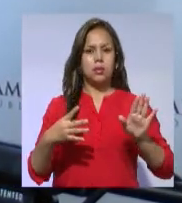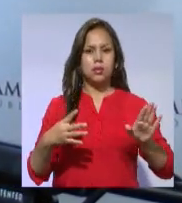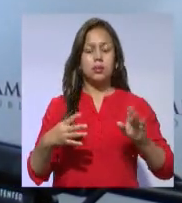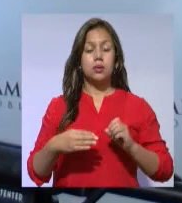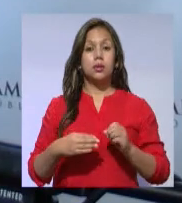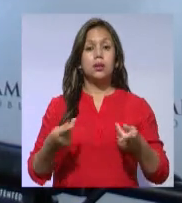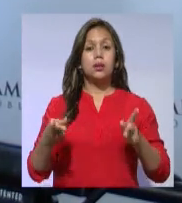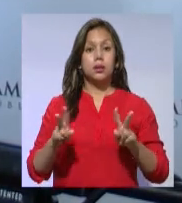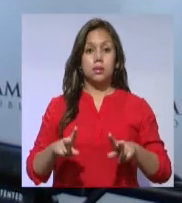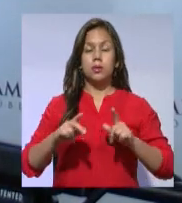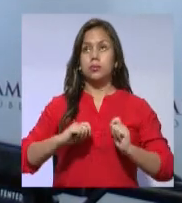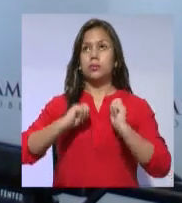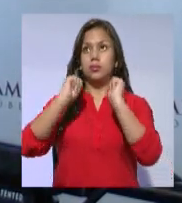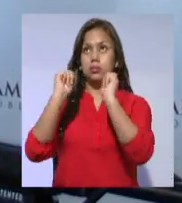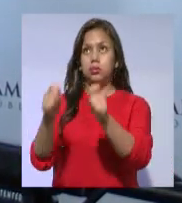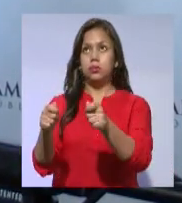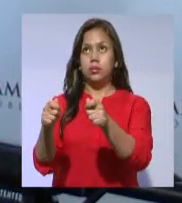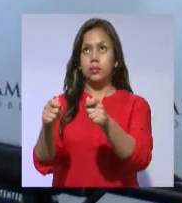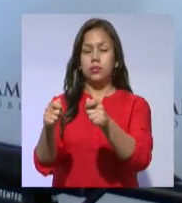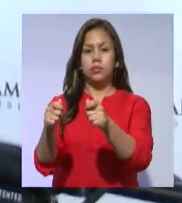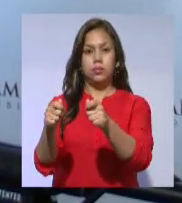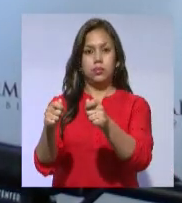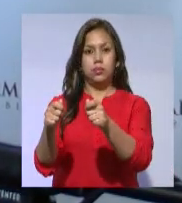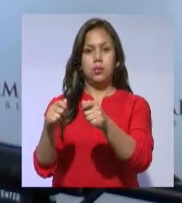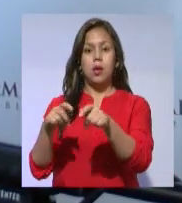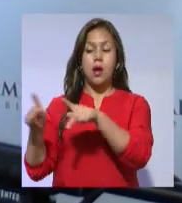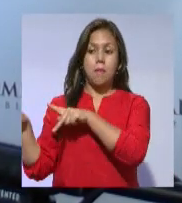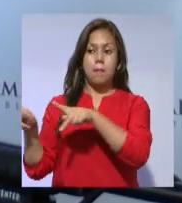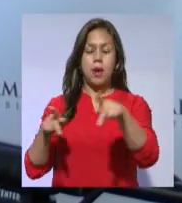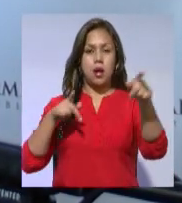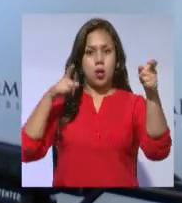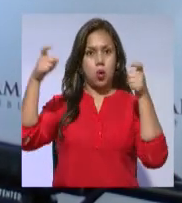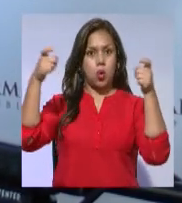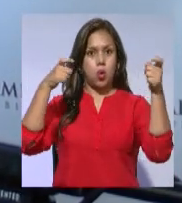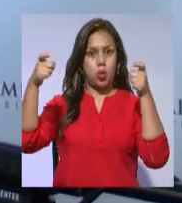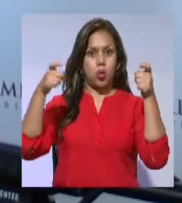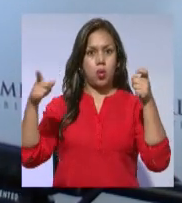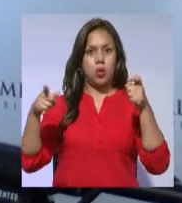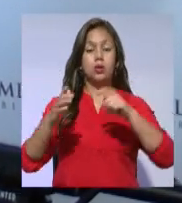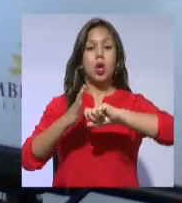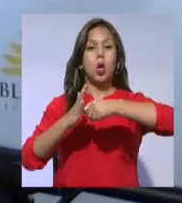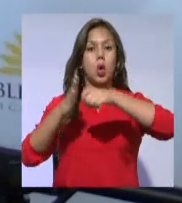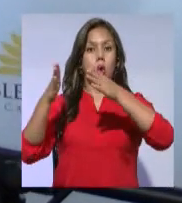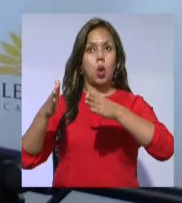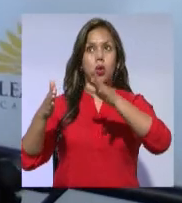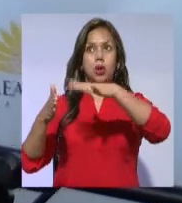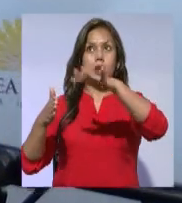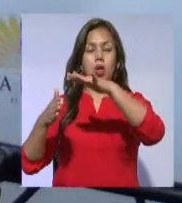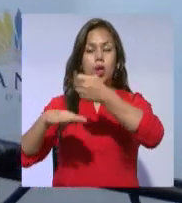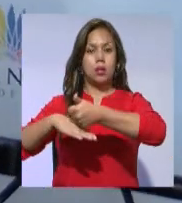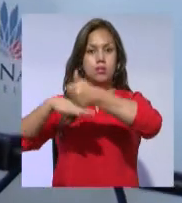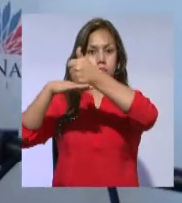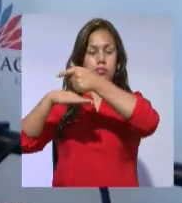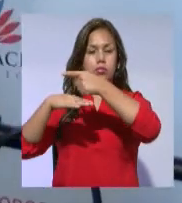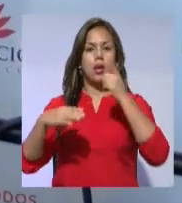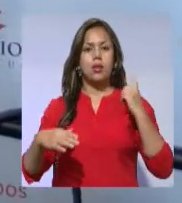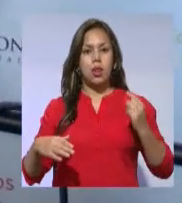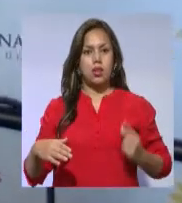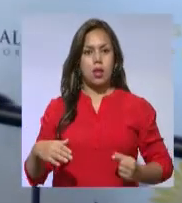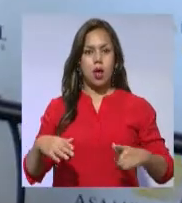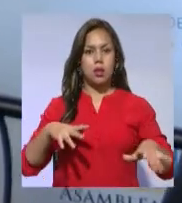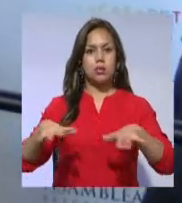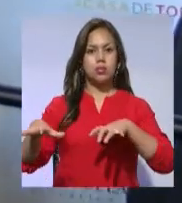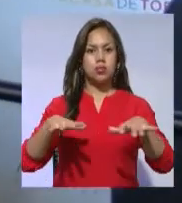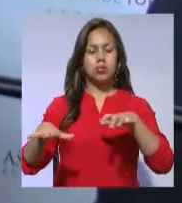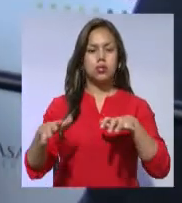entregó también el plan de control de la contraloría general del estado con el detalle de las acciones